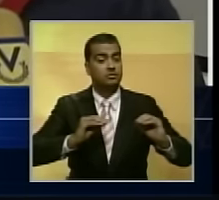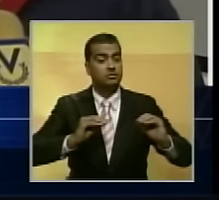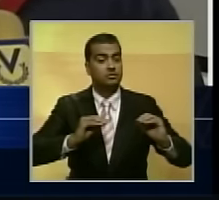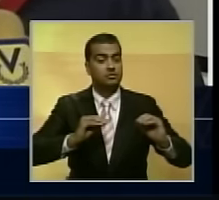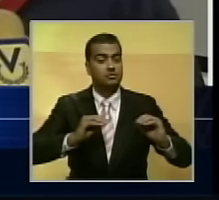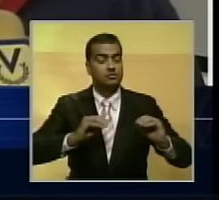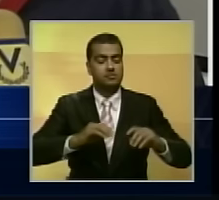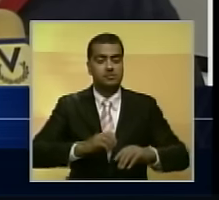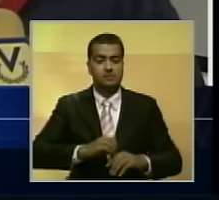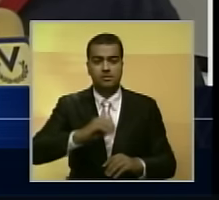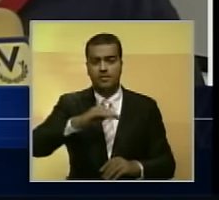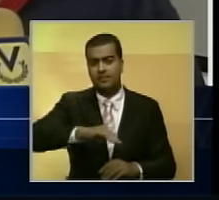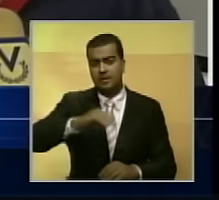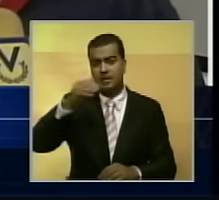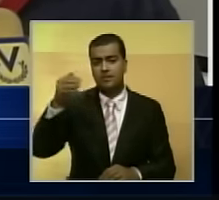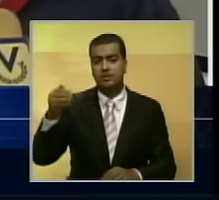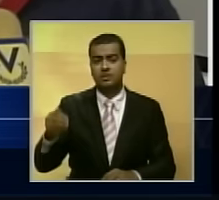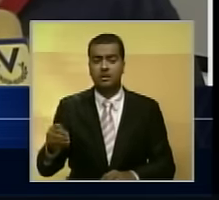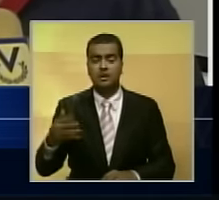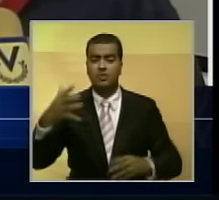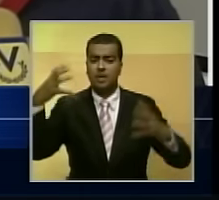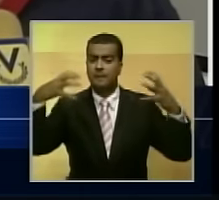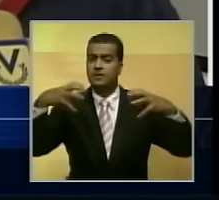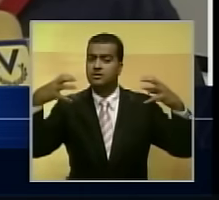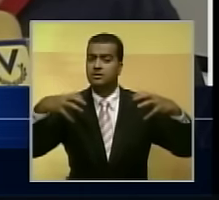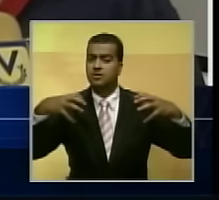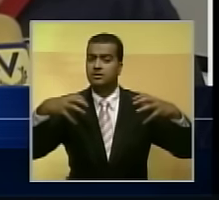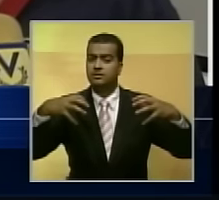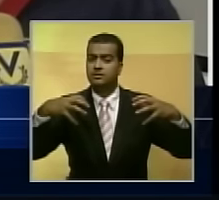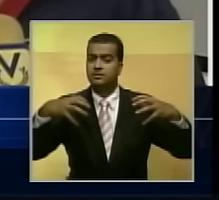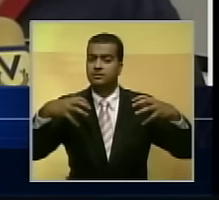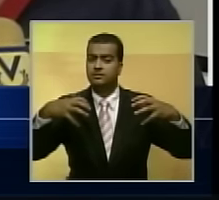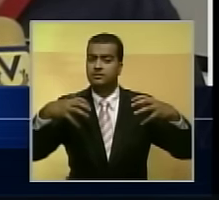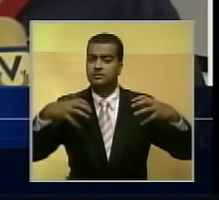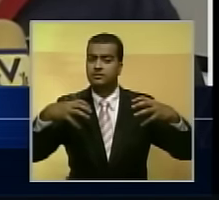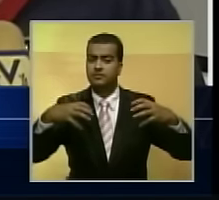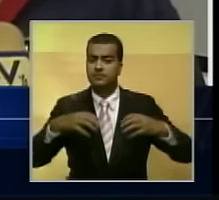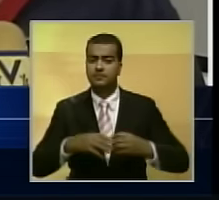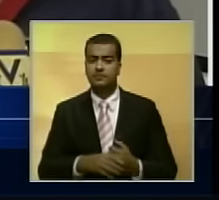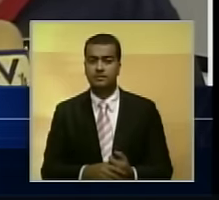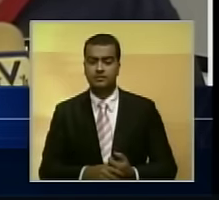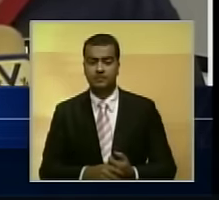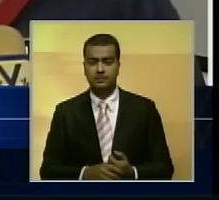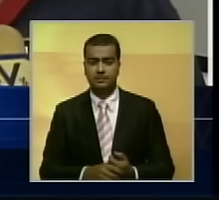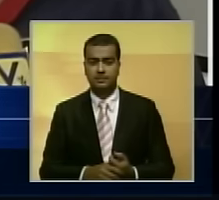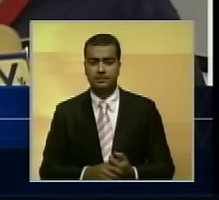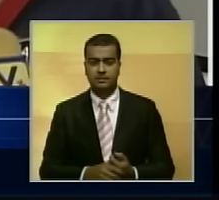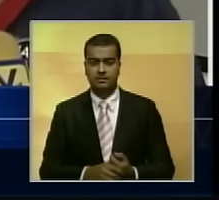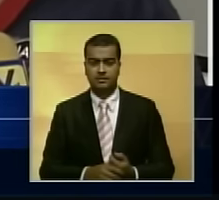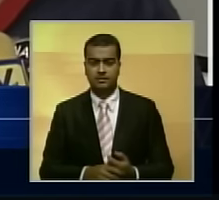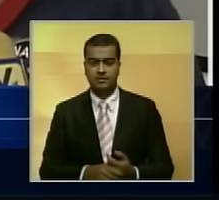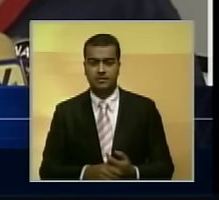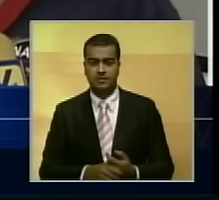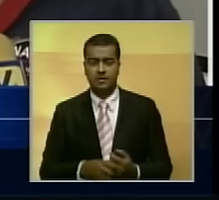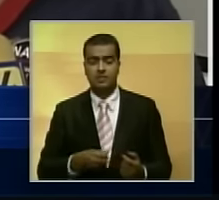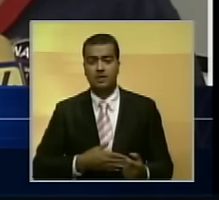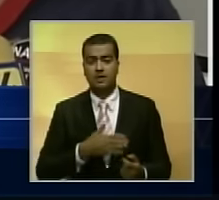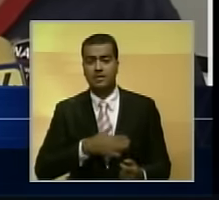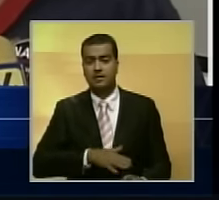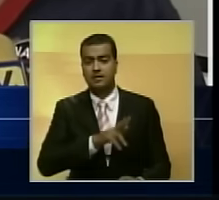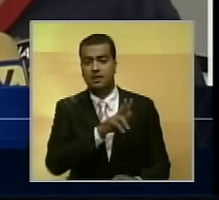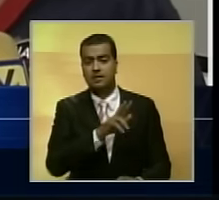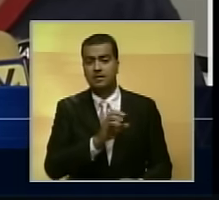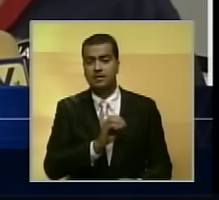montaña. Con estas precipitaciones, según los modelos, podrían estar entre los 30